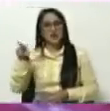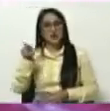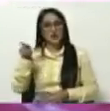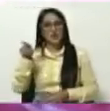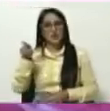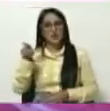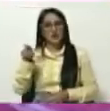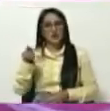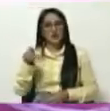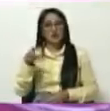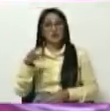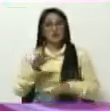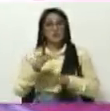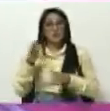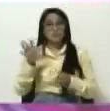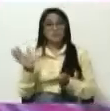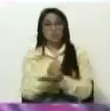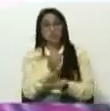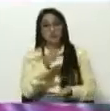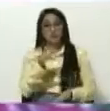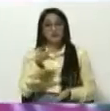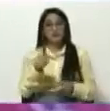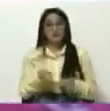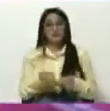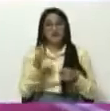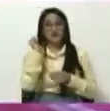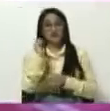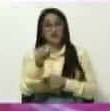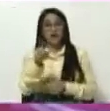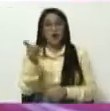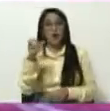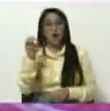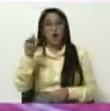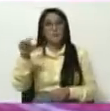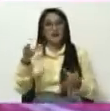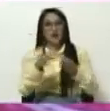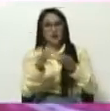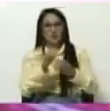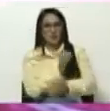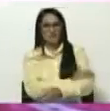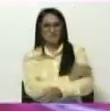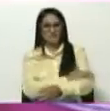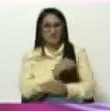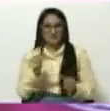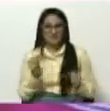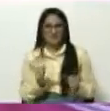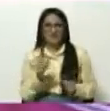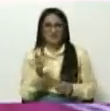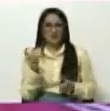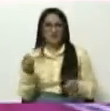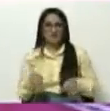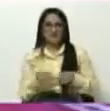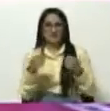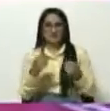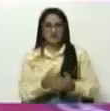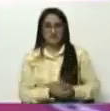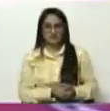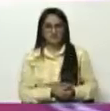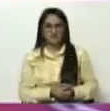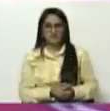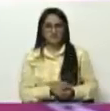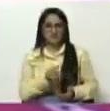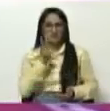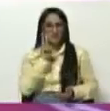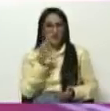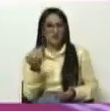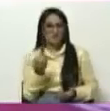el imperio yanqui, traicionado por Gómez y la burguesía. Ellos vieron una Venezuela